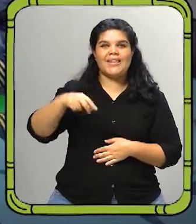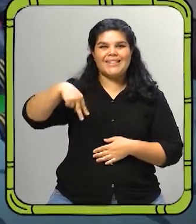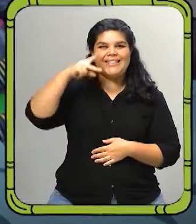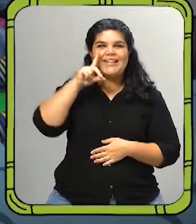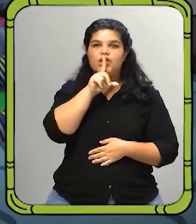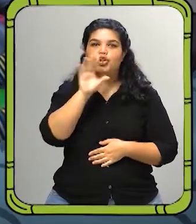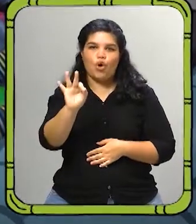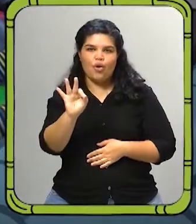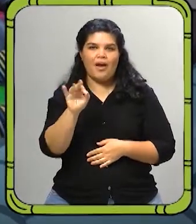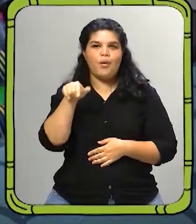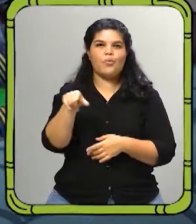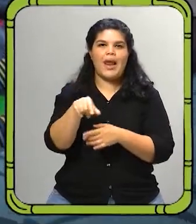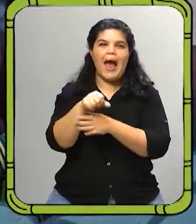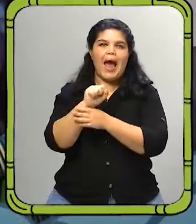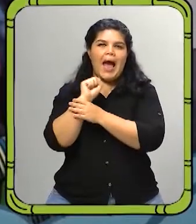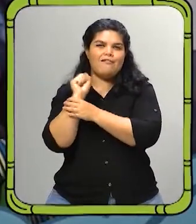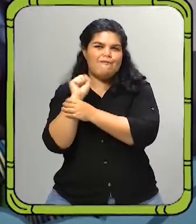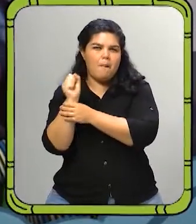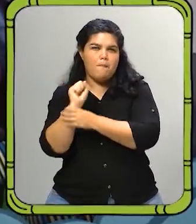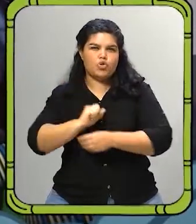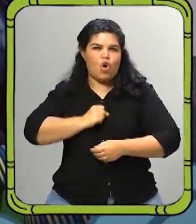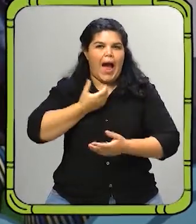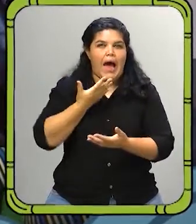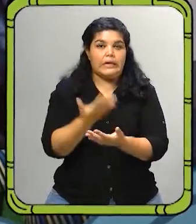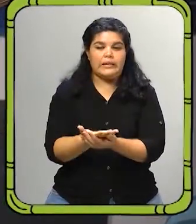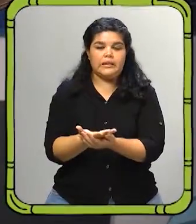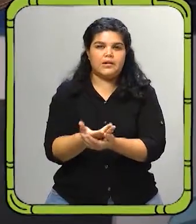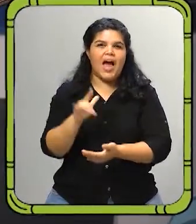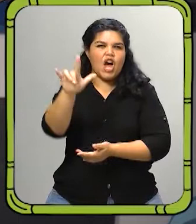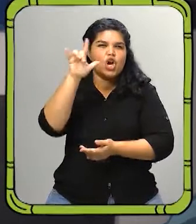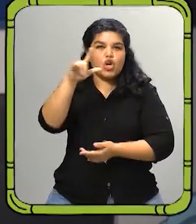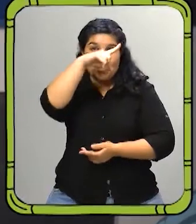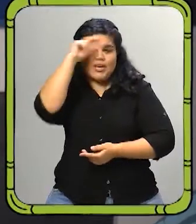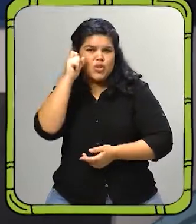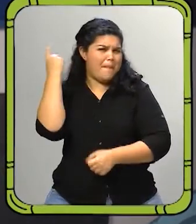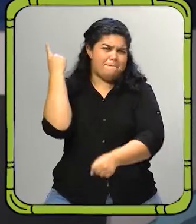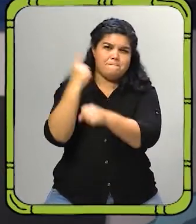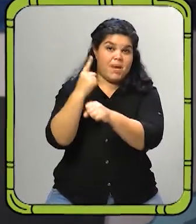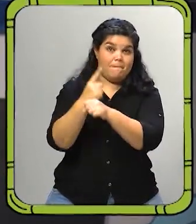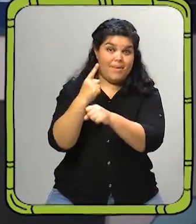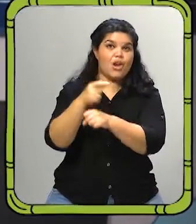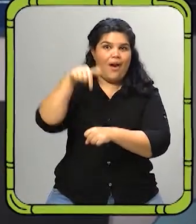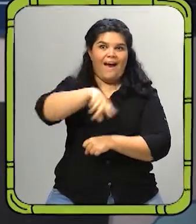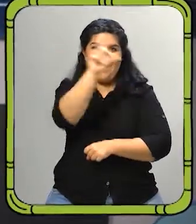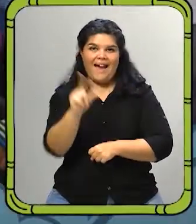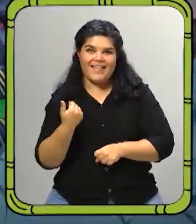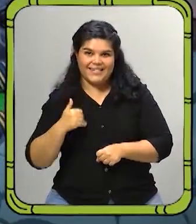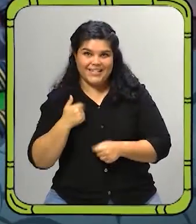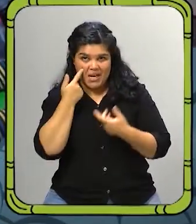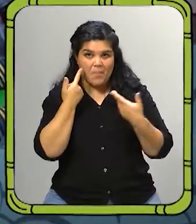artista que fue como el primero del rock nacional, de la música que se hacía acá en Argentina. Sí. Dicen que